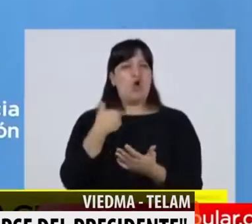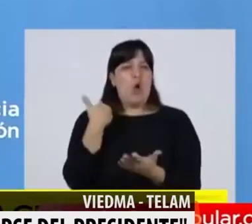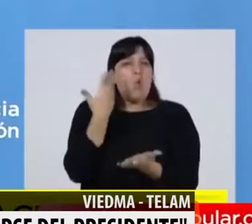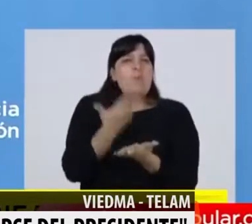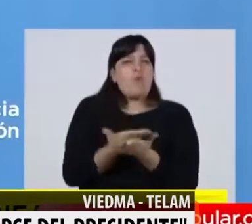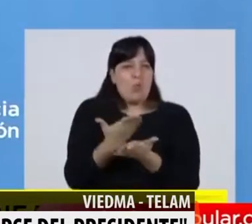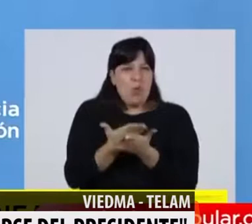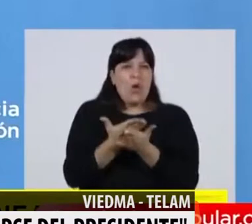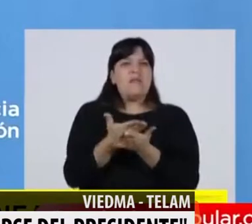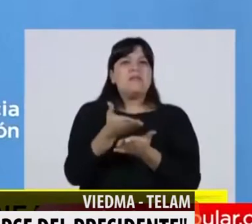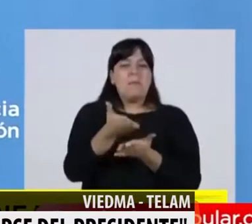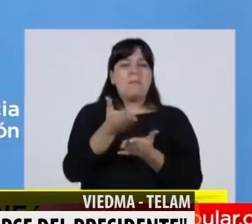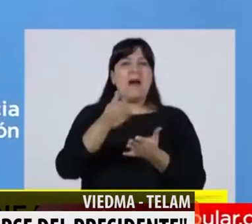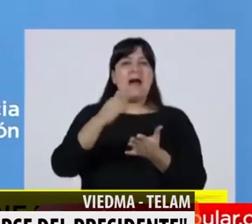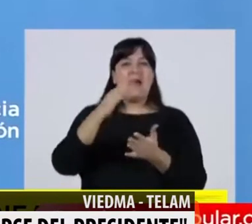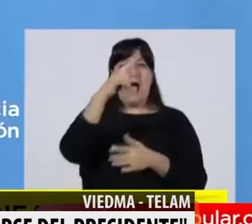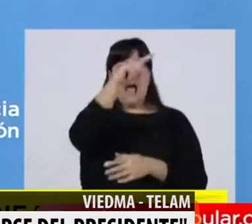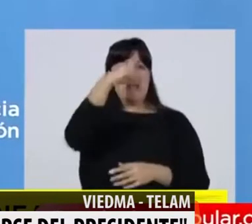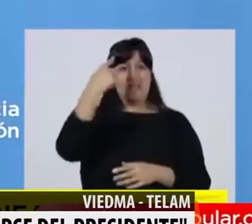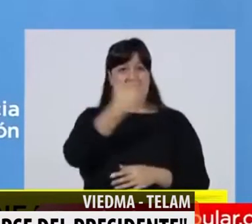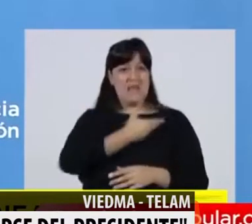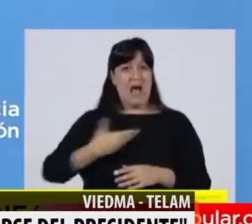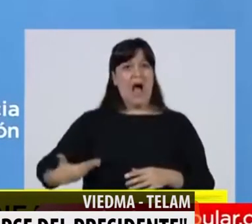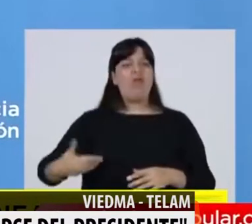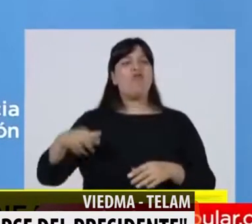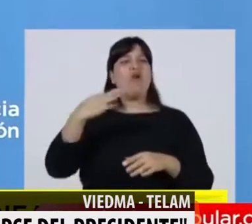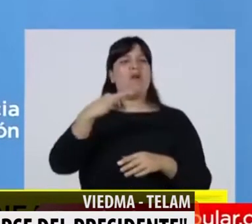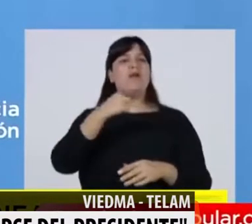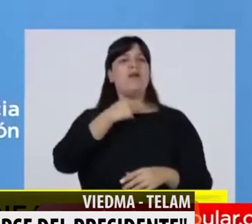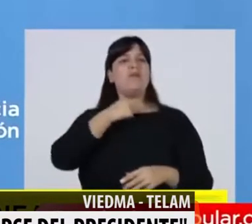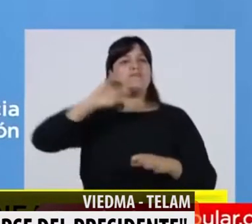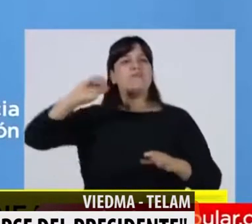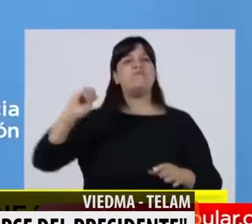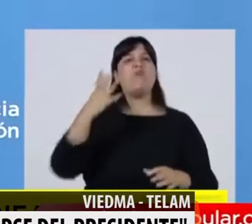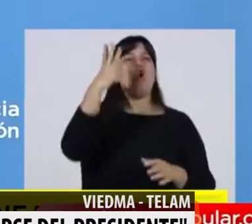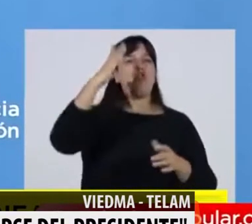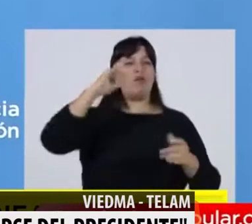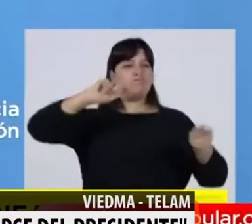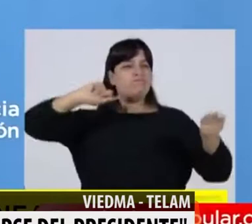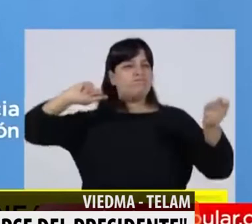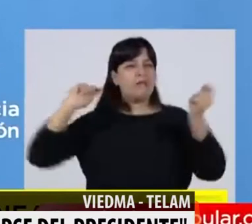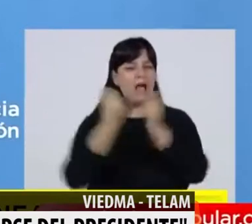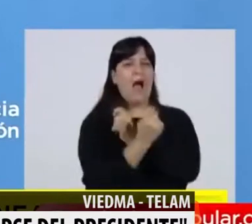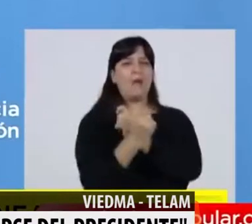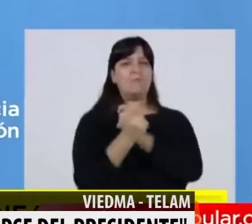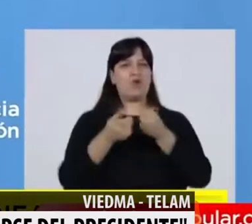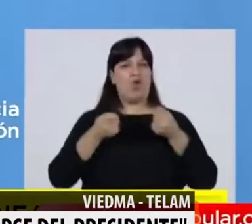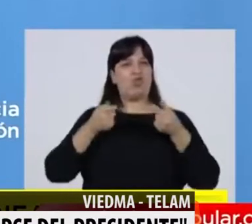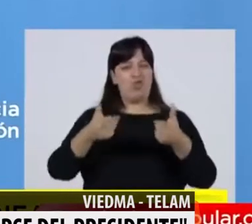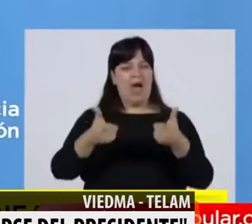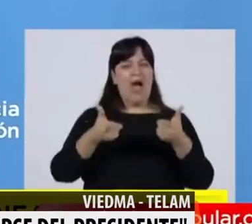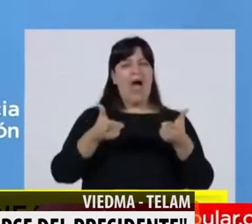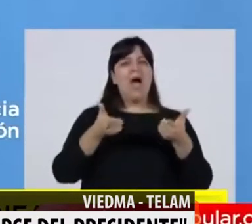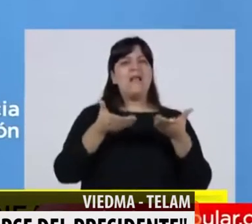de expresar esta situación, porque en realidad, como él lo explica, no es la manera